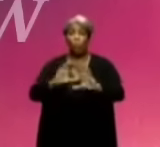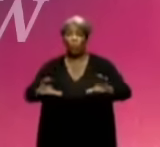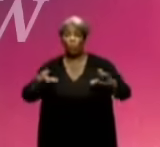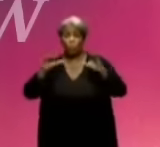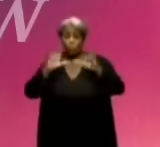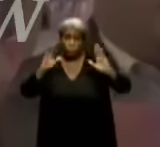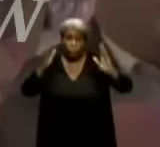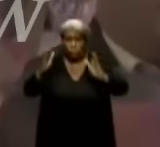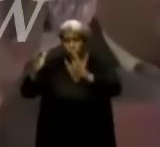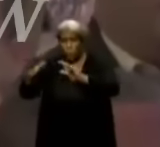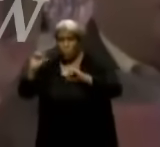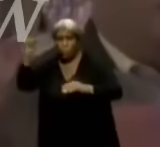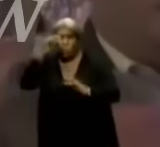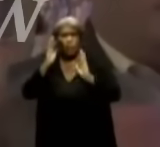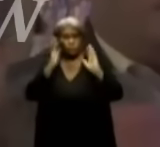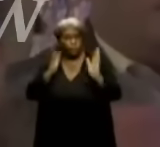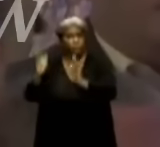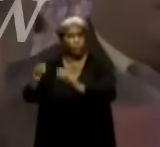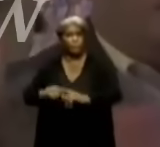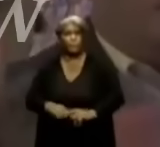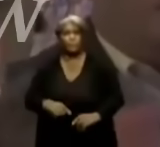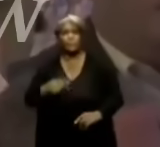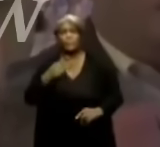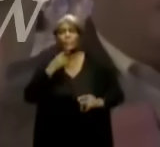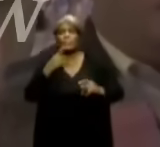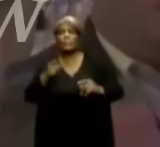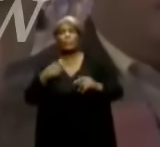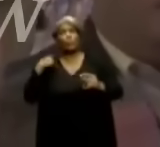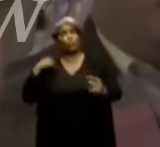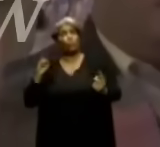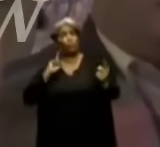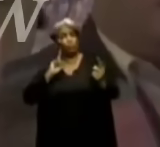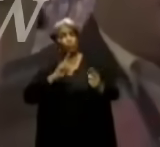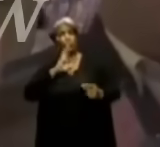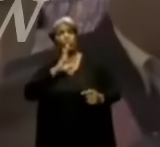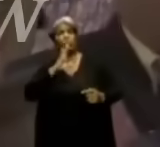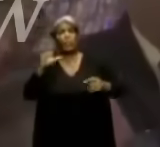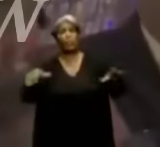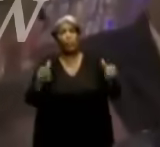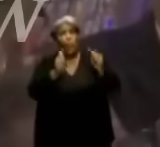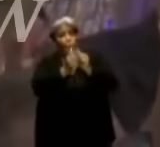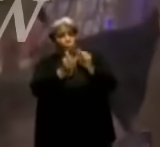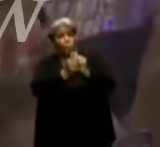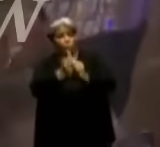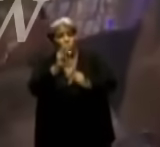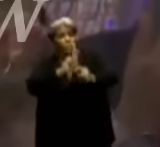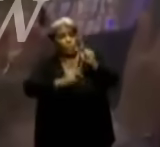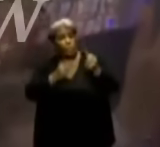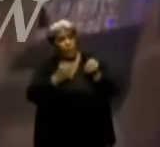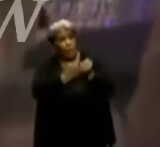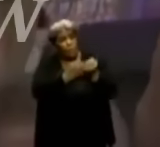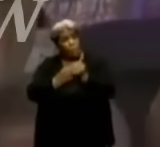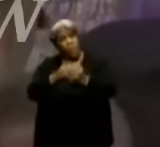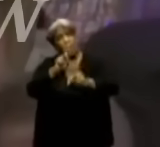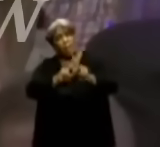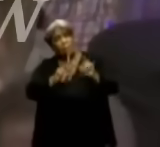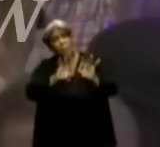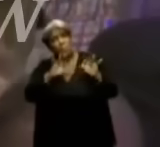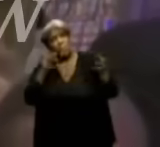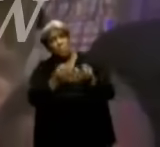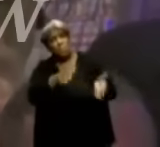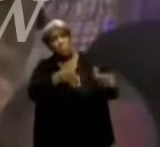Hablo de acompañamiento, porque no, por ejemplo, nosotros formamos parte de un grupo que interviene, poniéndonos